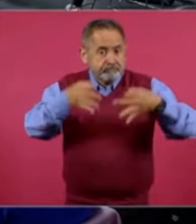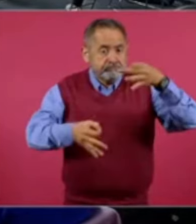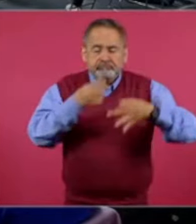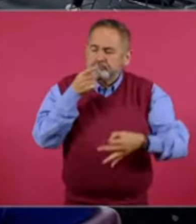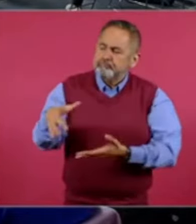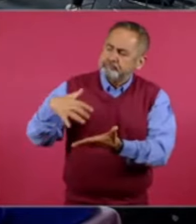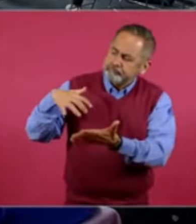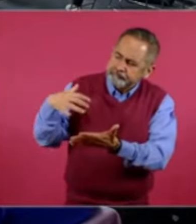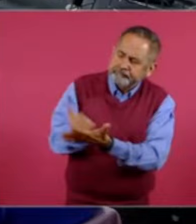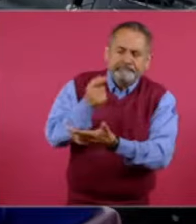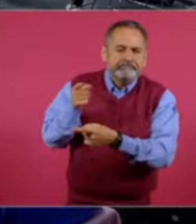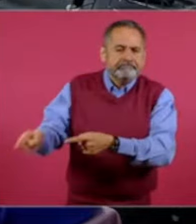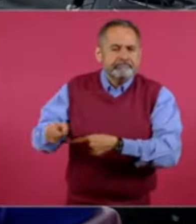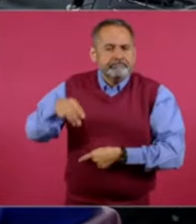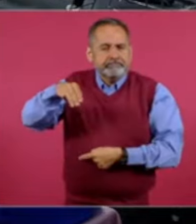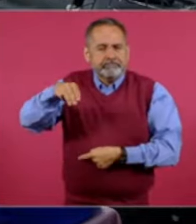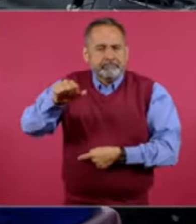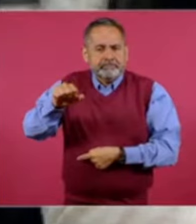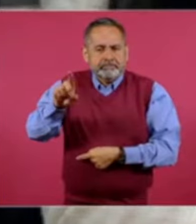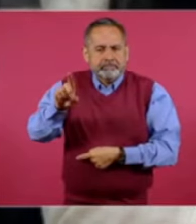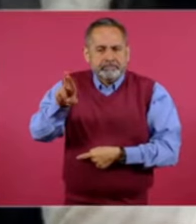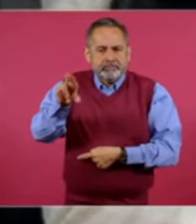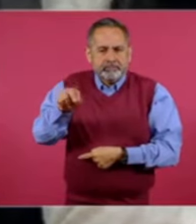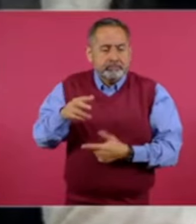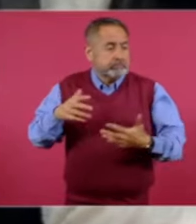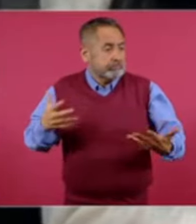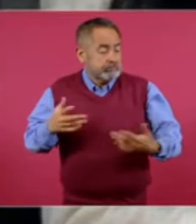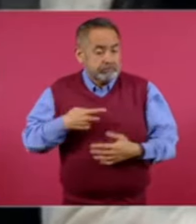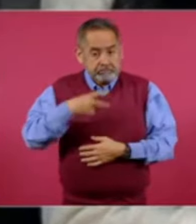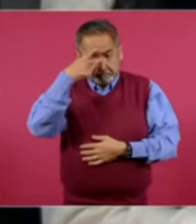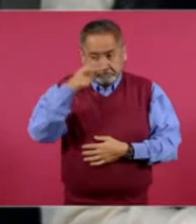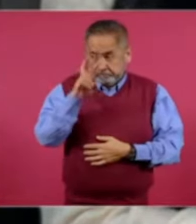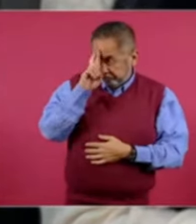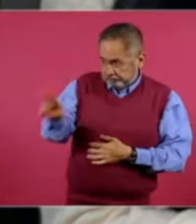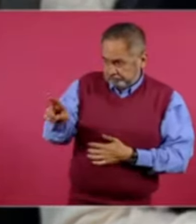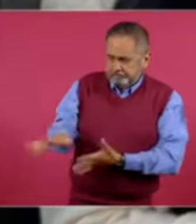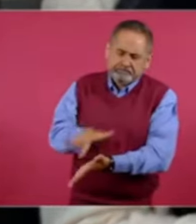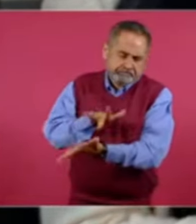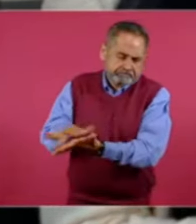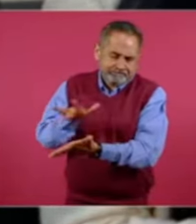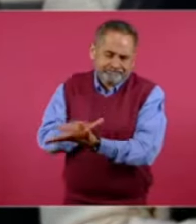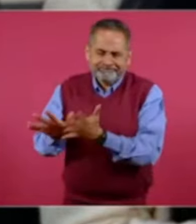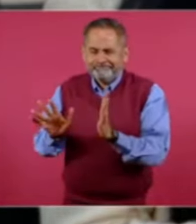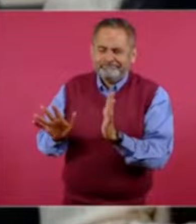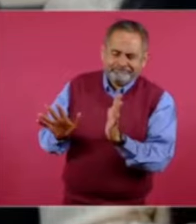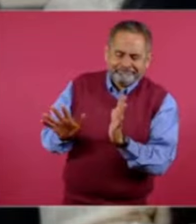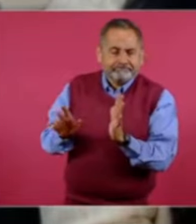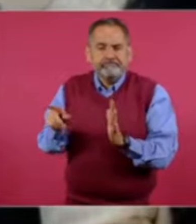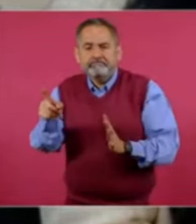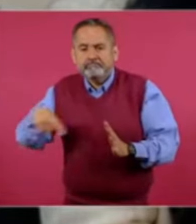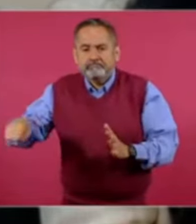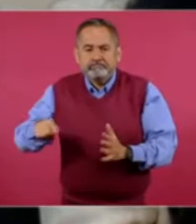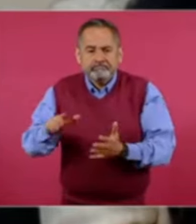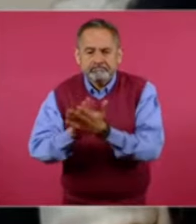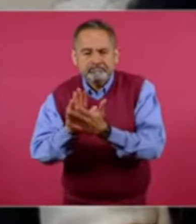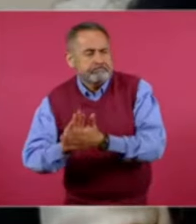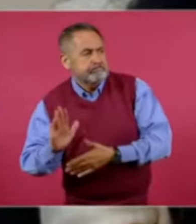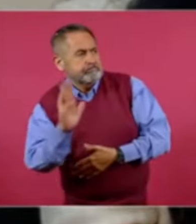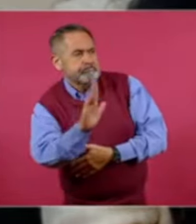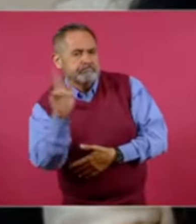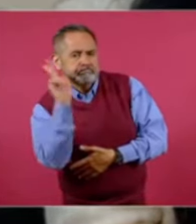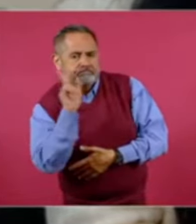Nicolás Maduro. Preguntarle si México lo reconoce, lo respaldará, pese a que no se mostraron las actas para